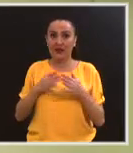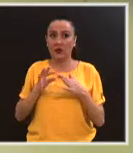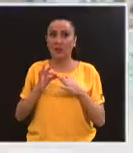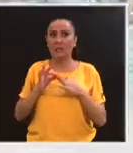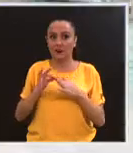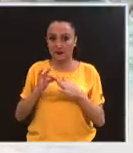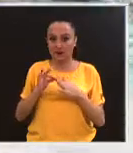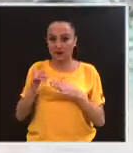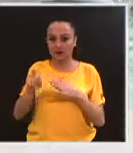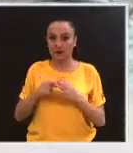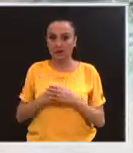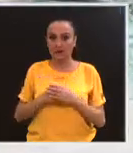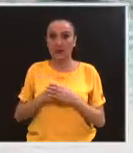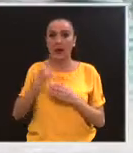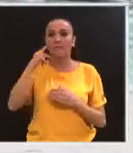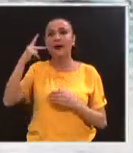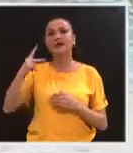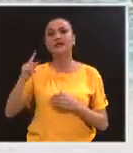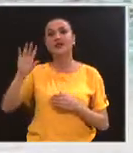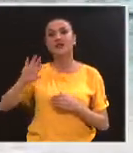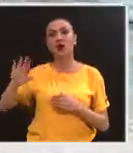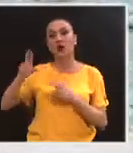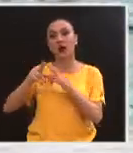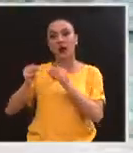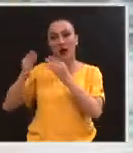principalmente El Pacífico